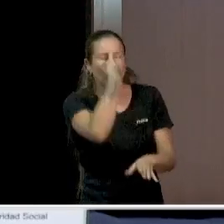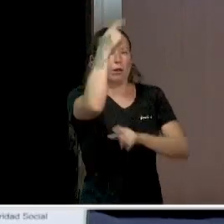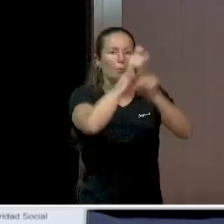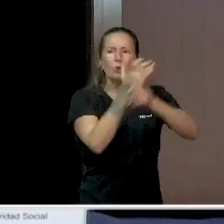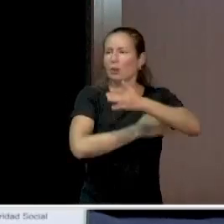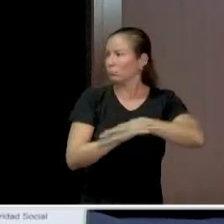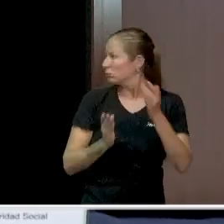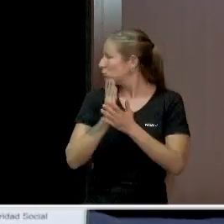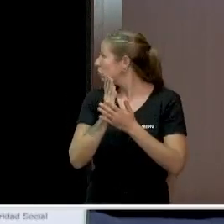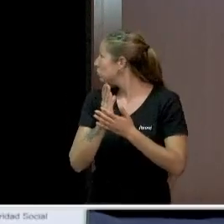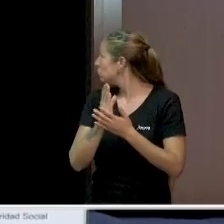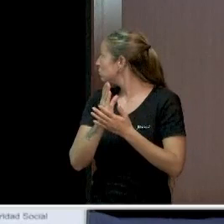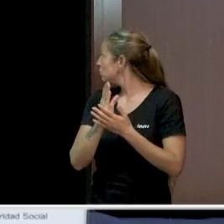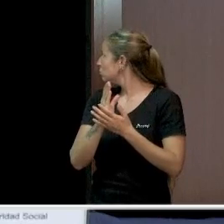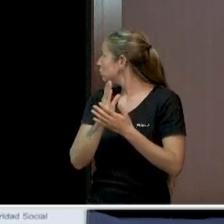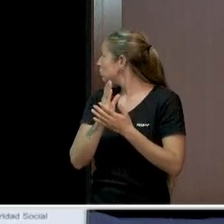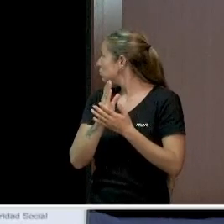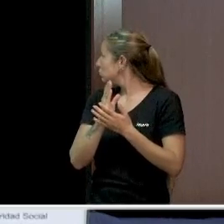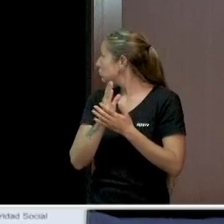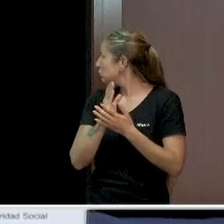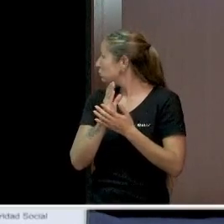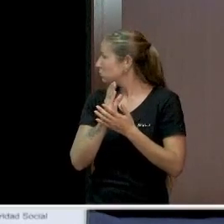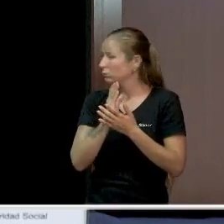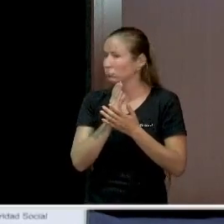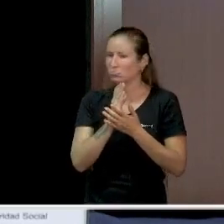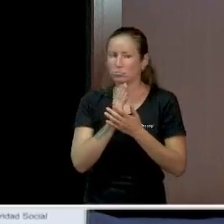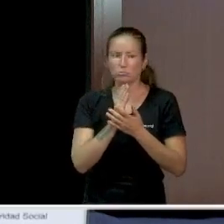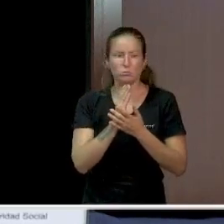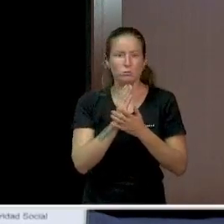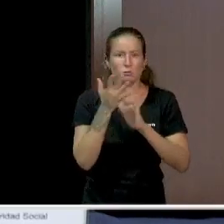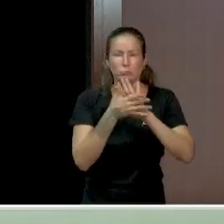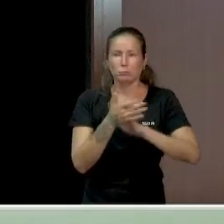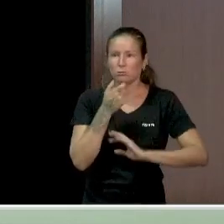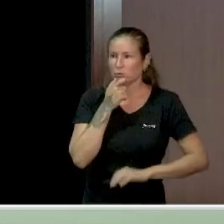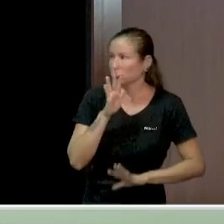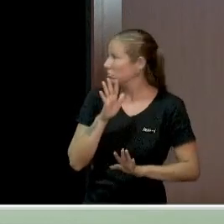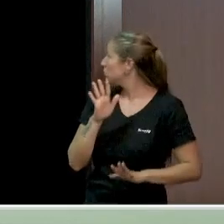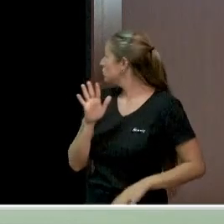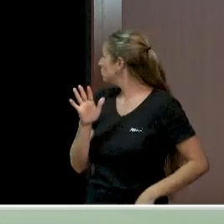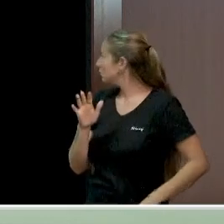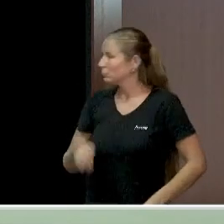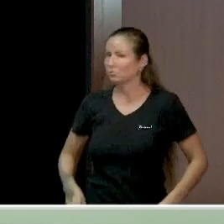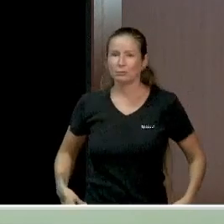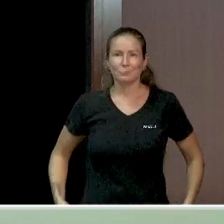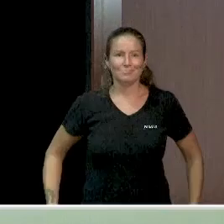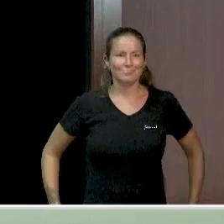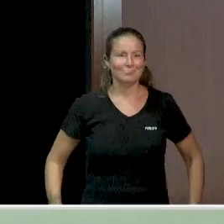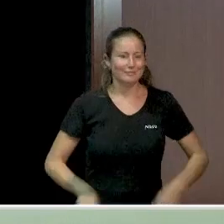Ahí está. Vale, ya está tú. Y me dejo mi simple. Y la falta.